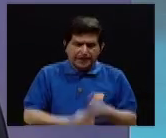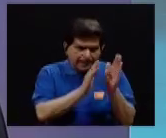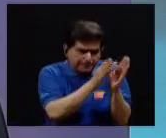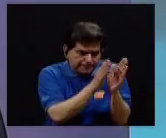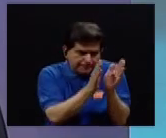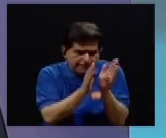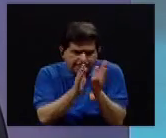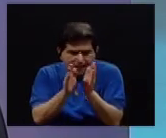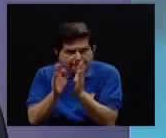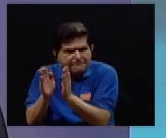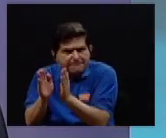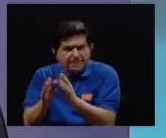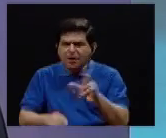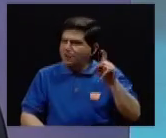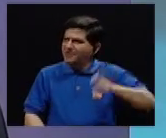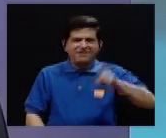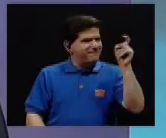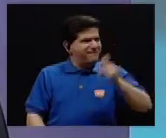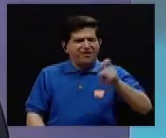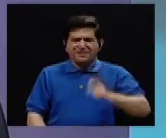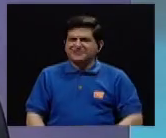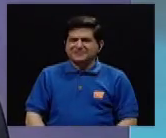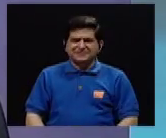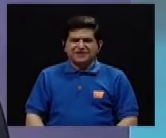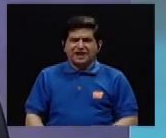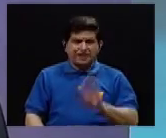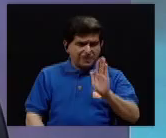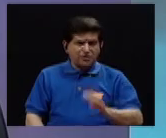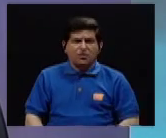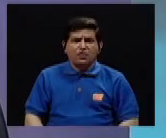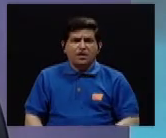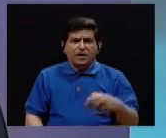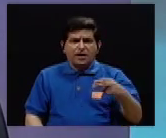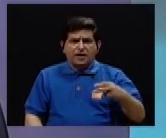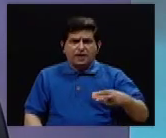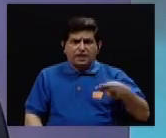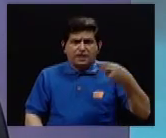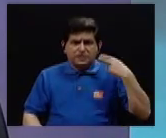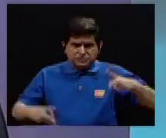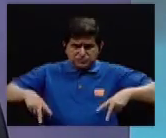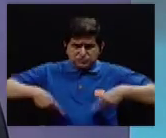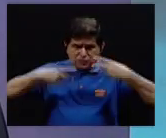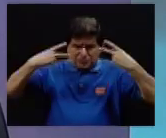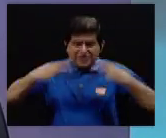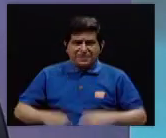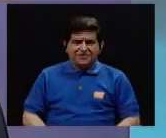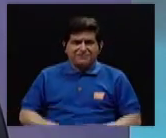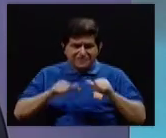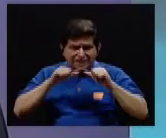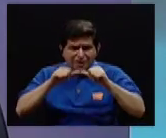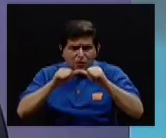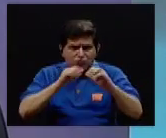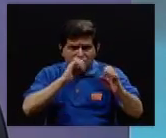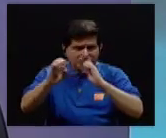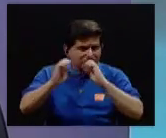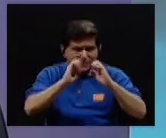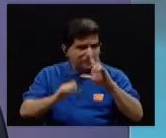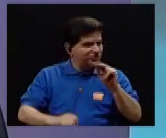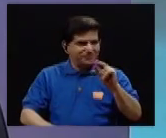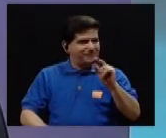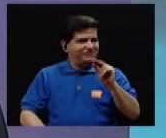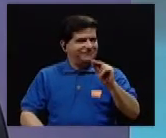la organización, ¿verdad?, no necesariamente cronológica, de la entrevista